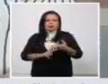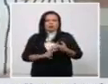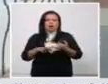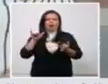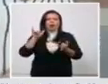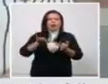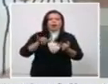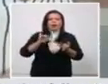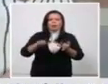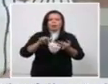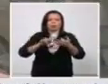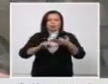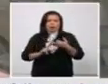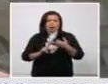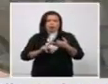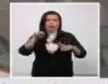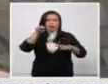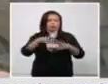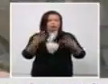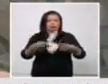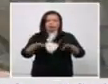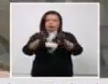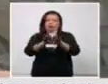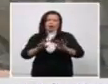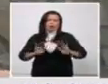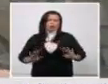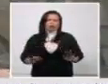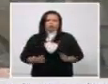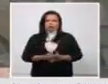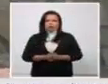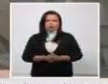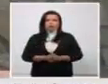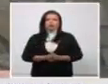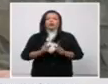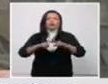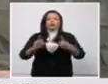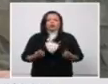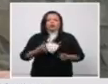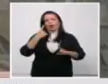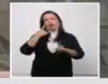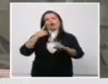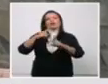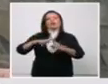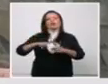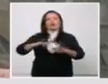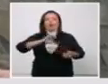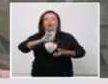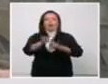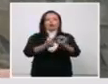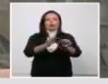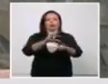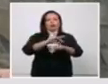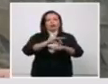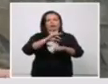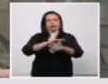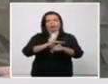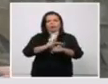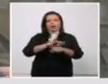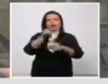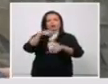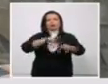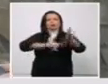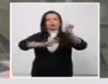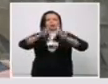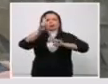trabajando en conjunto con el Grupo Temporal Provincial, dirigido por el primer secretario del partido, el gobernador, y en conjunto con todos